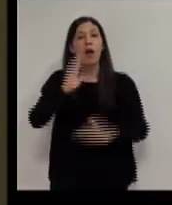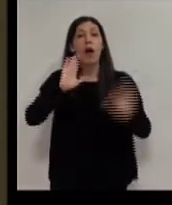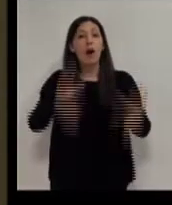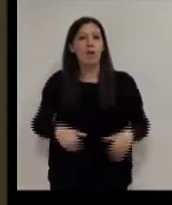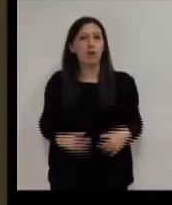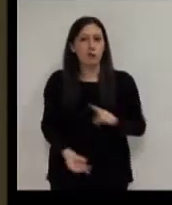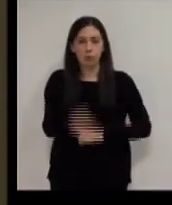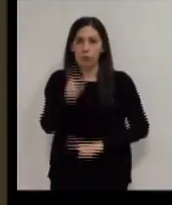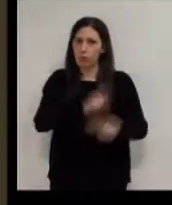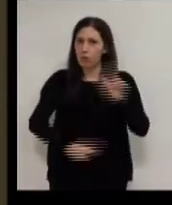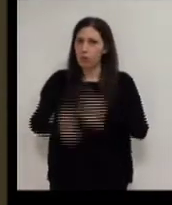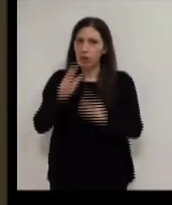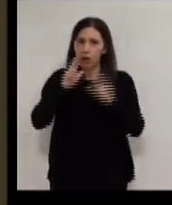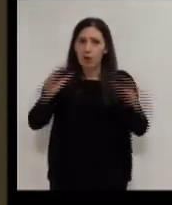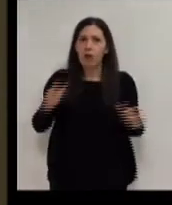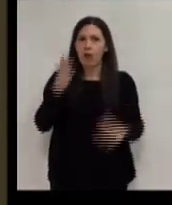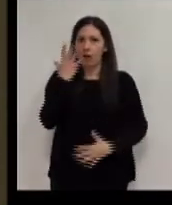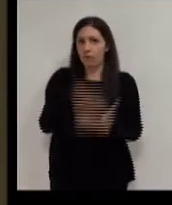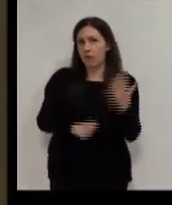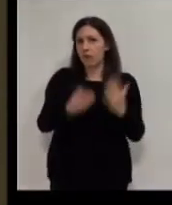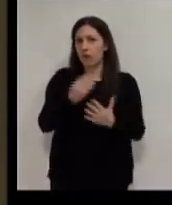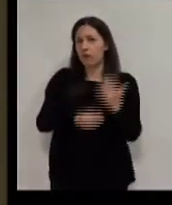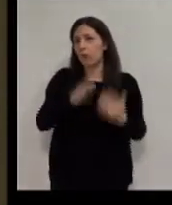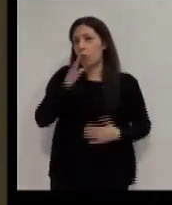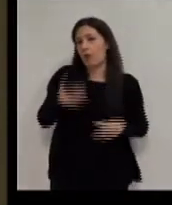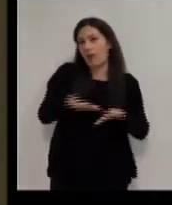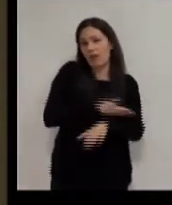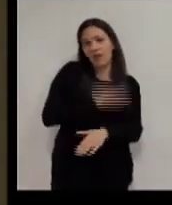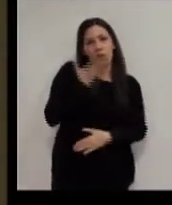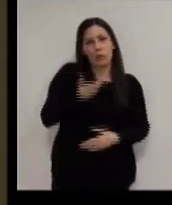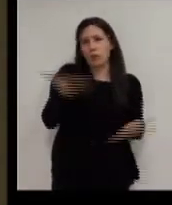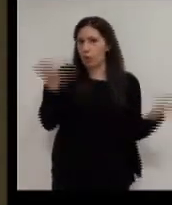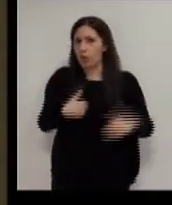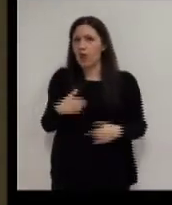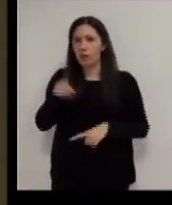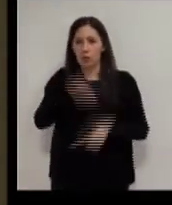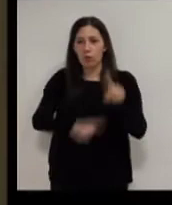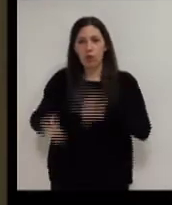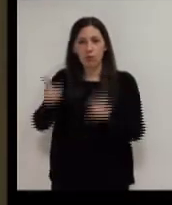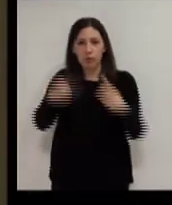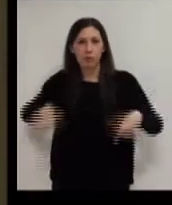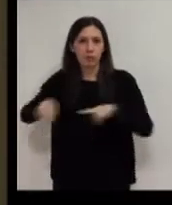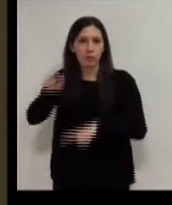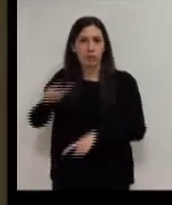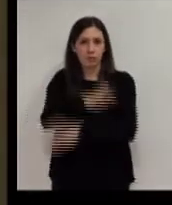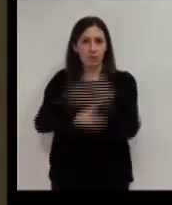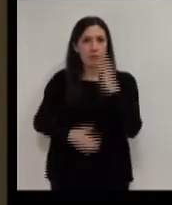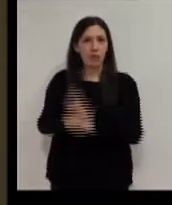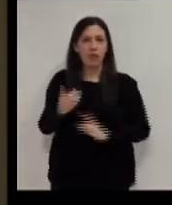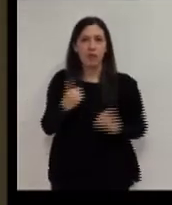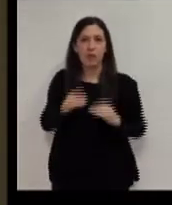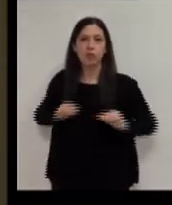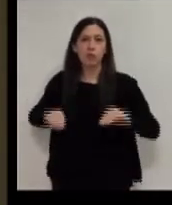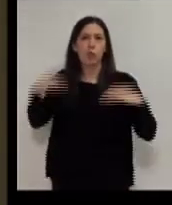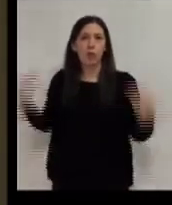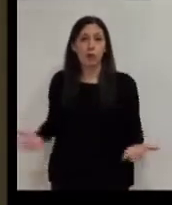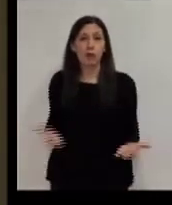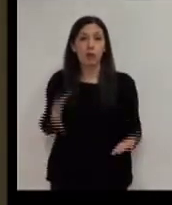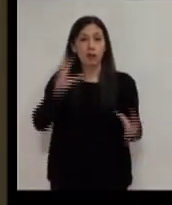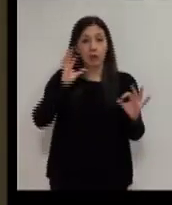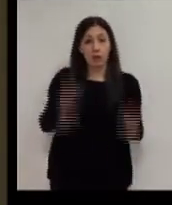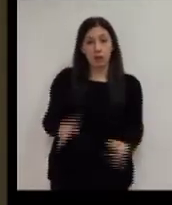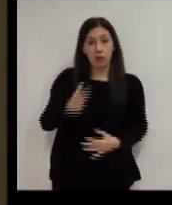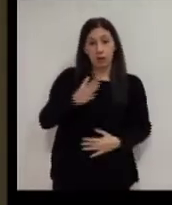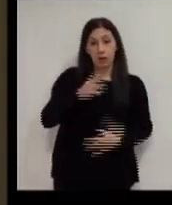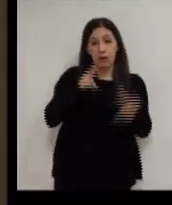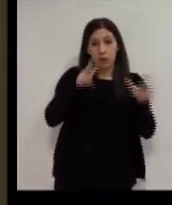discapacidad y lo que se han encontrado es con un problema grave y se han cometido errores por falta de conocimiento de la problemática de las personas con discapacidad. Yo